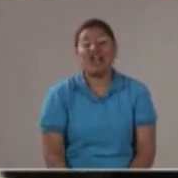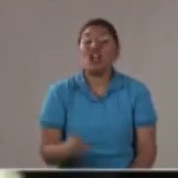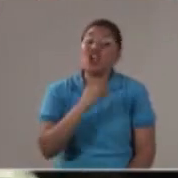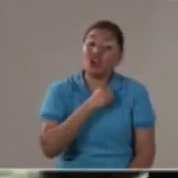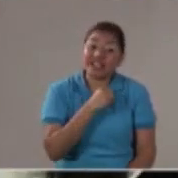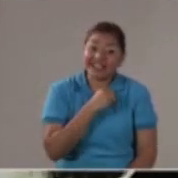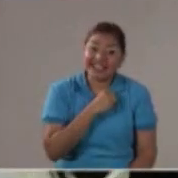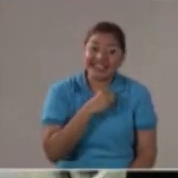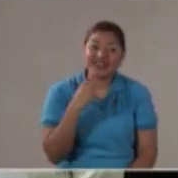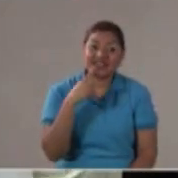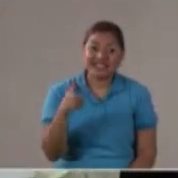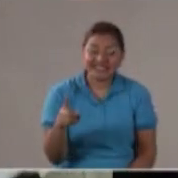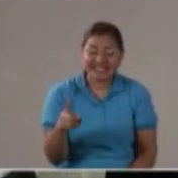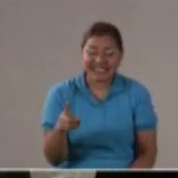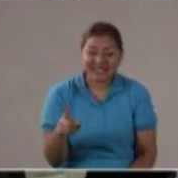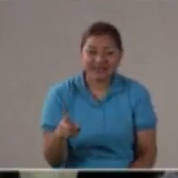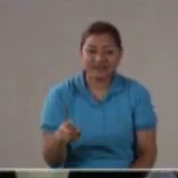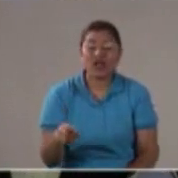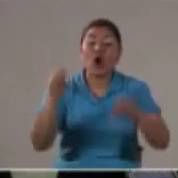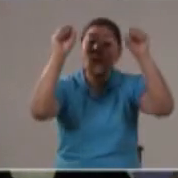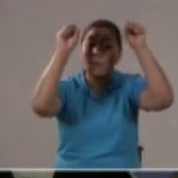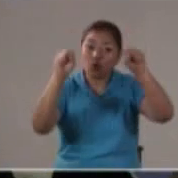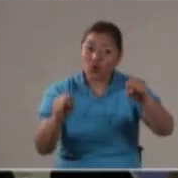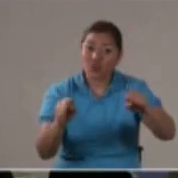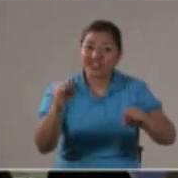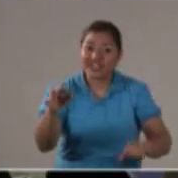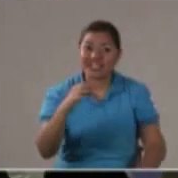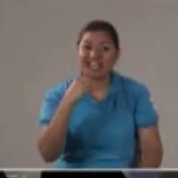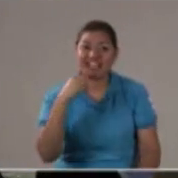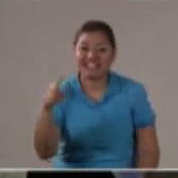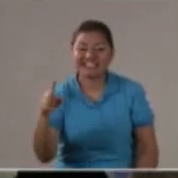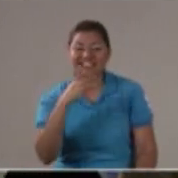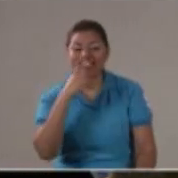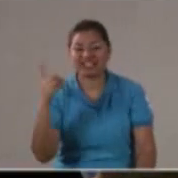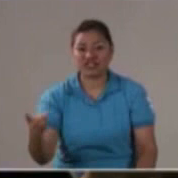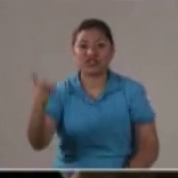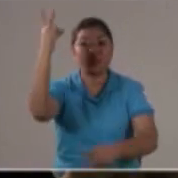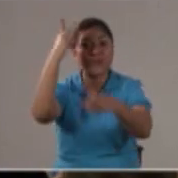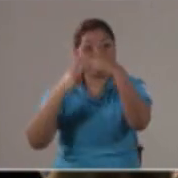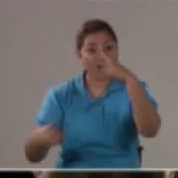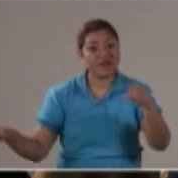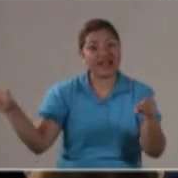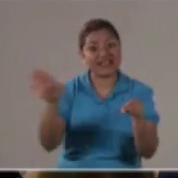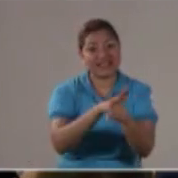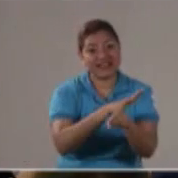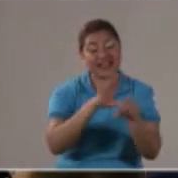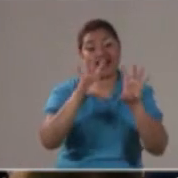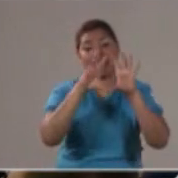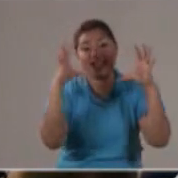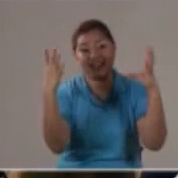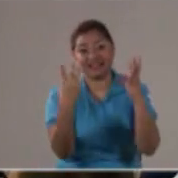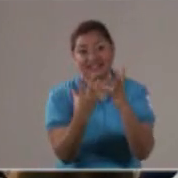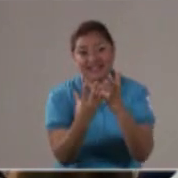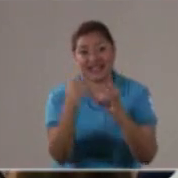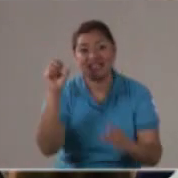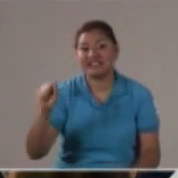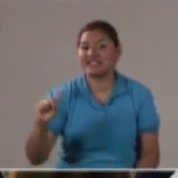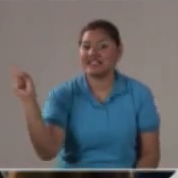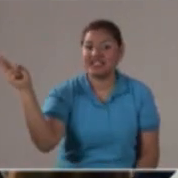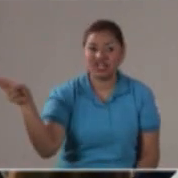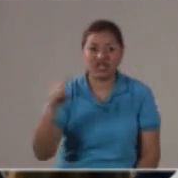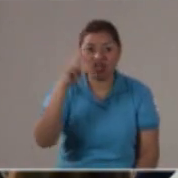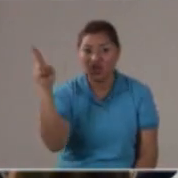decirle, podría decir entonces Dios: vuelvan a llenar la tierra si nunca había estado